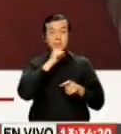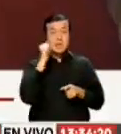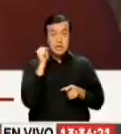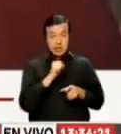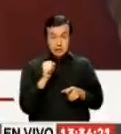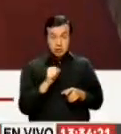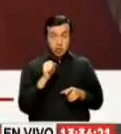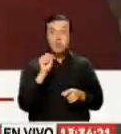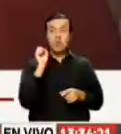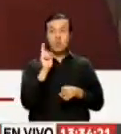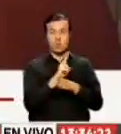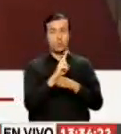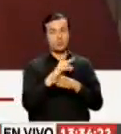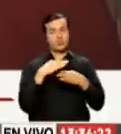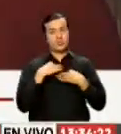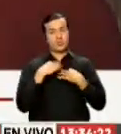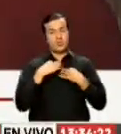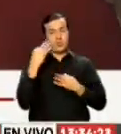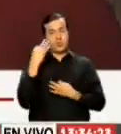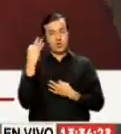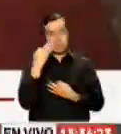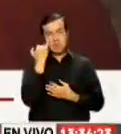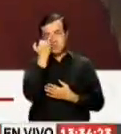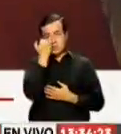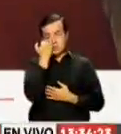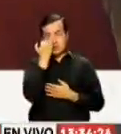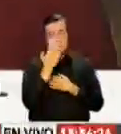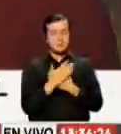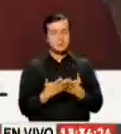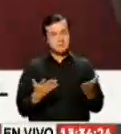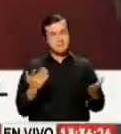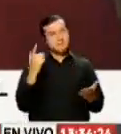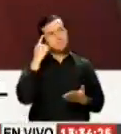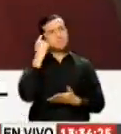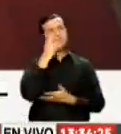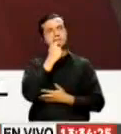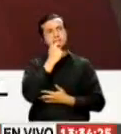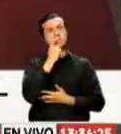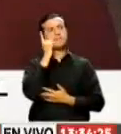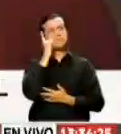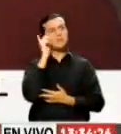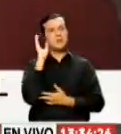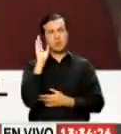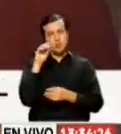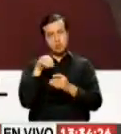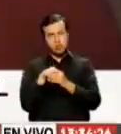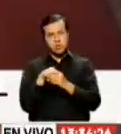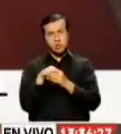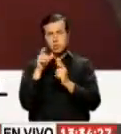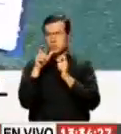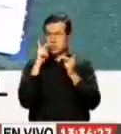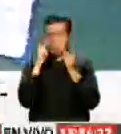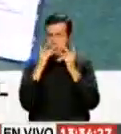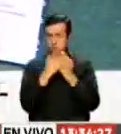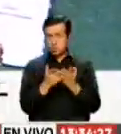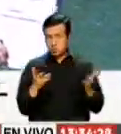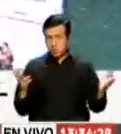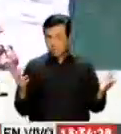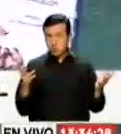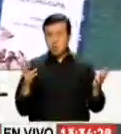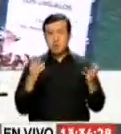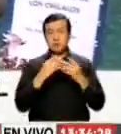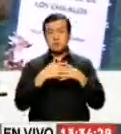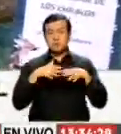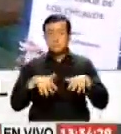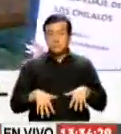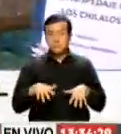unos 80 años en adelante, ya no lo utilizan más. Entonces me pareció interesante ponerlo a vista del público. También hay